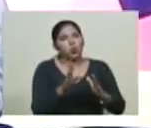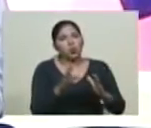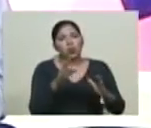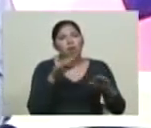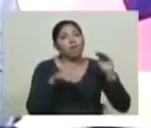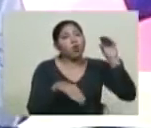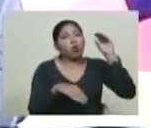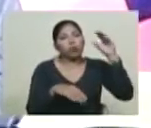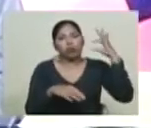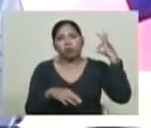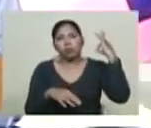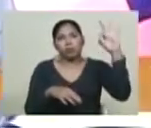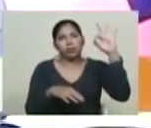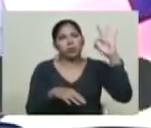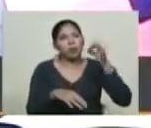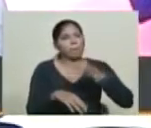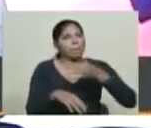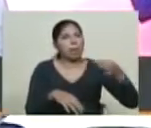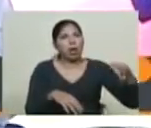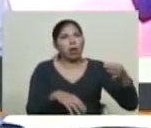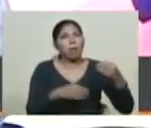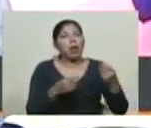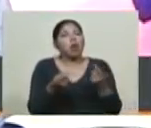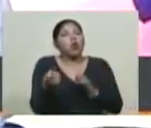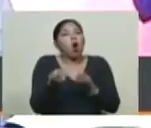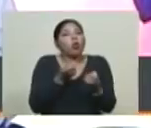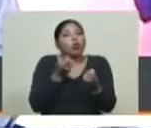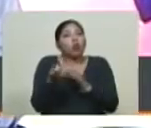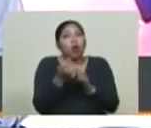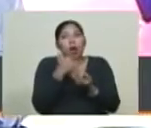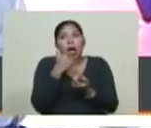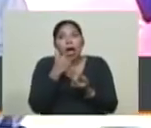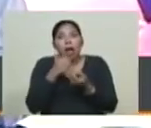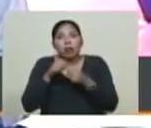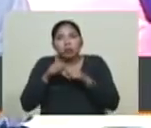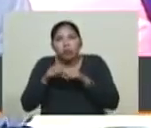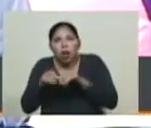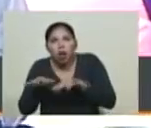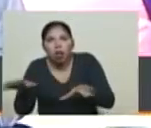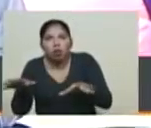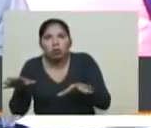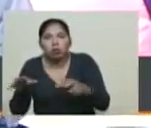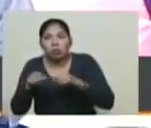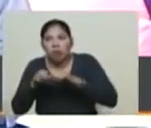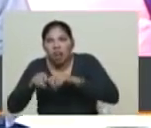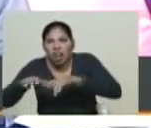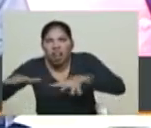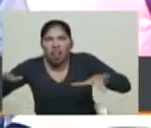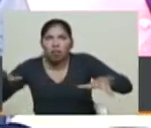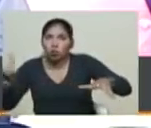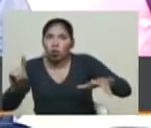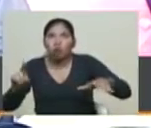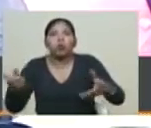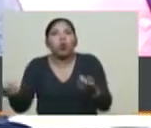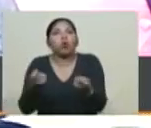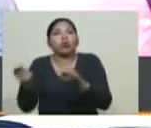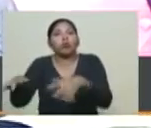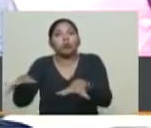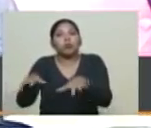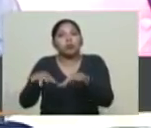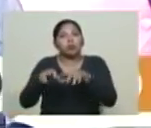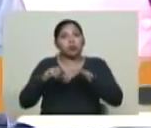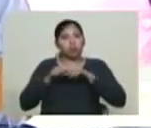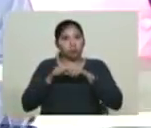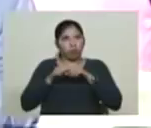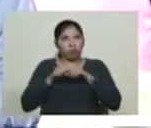a controlar los brotes que se pueden estar presentando en nuestro país. Estas dosis,